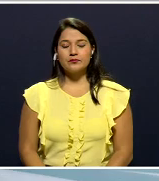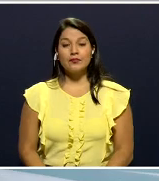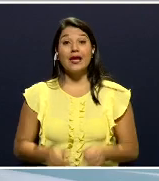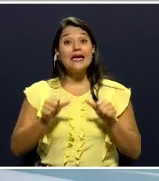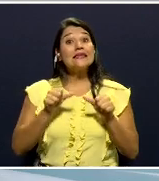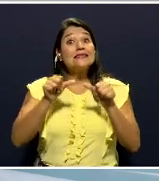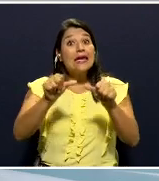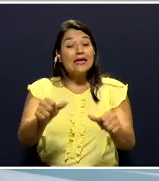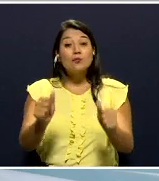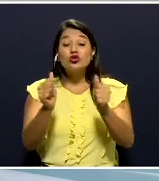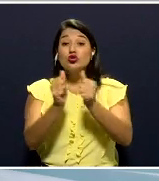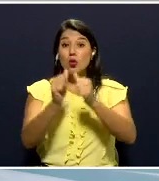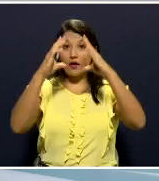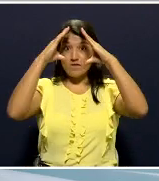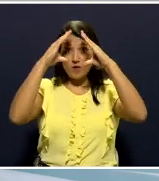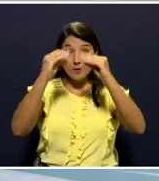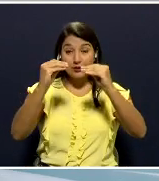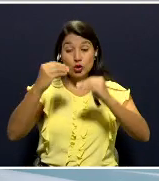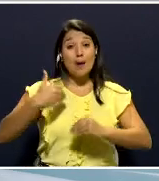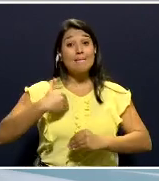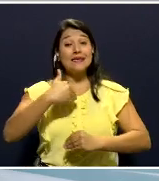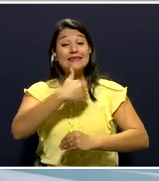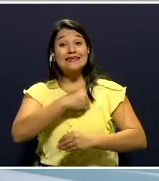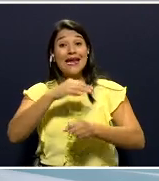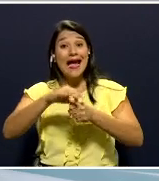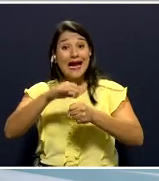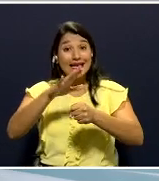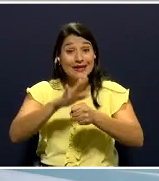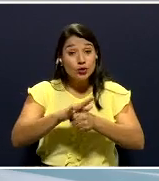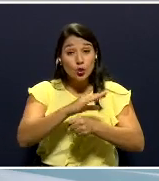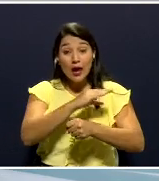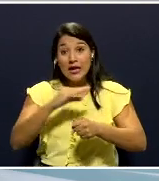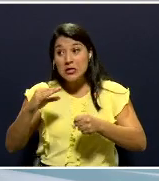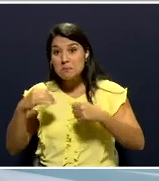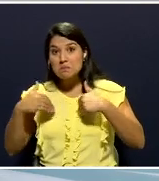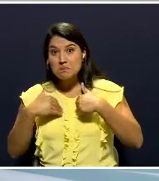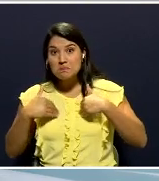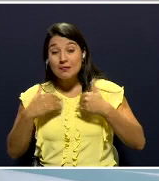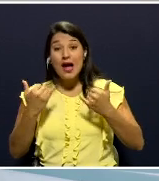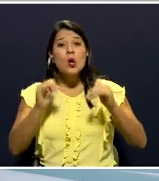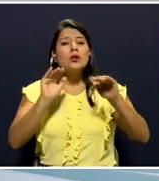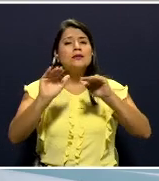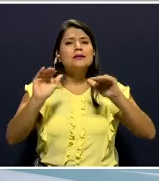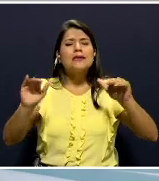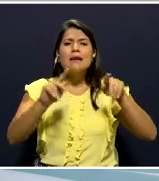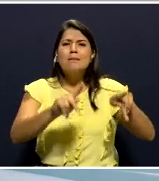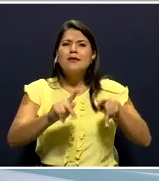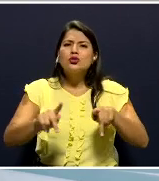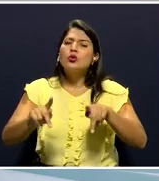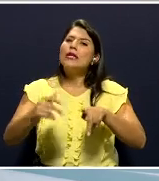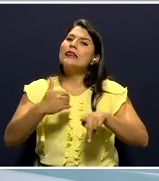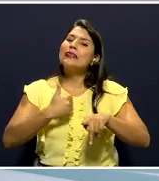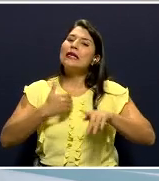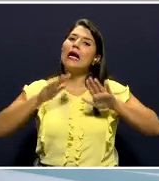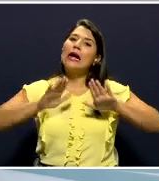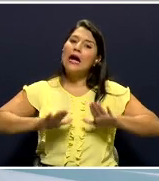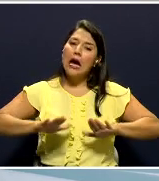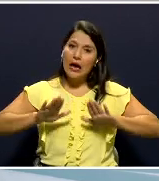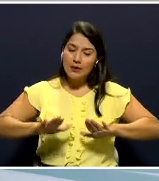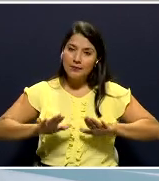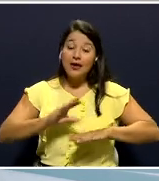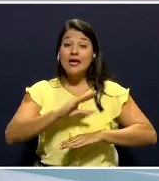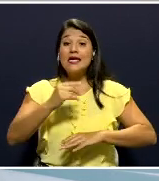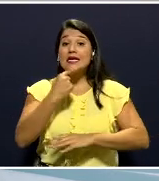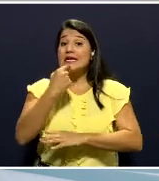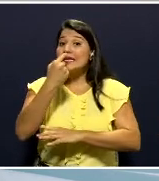Siguiendo con estas informaciones, el Ministerio de Agricultura y Ganadería llama a la población a estar en calma y